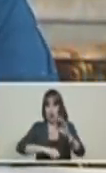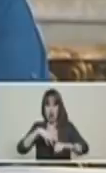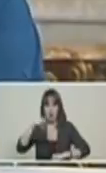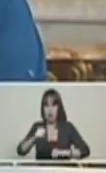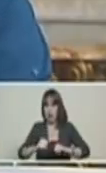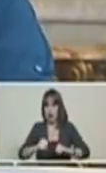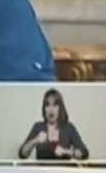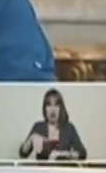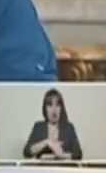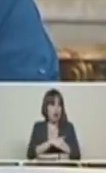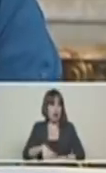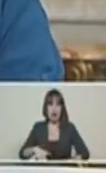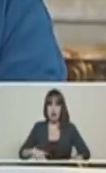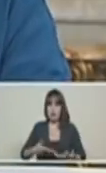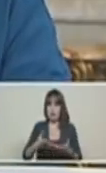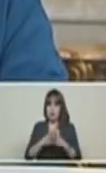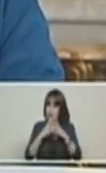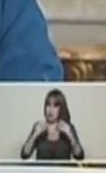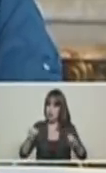todo.